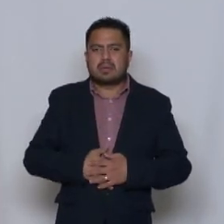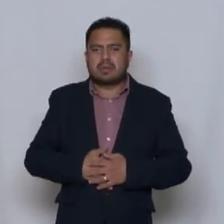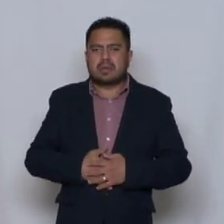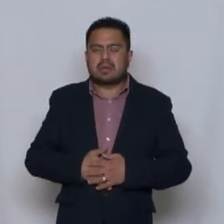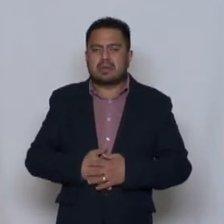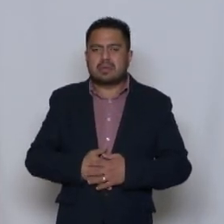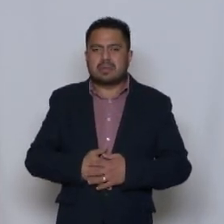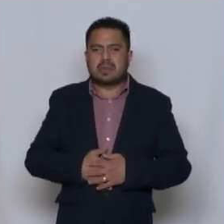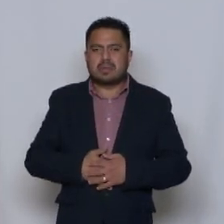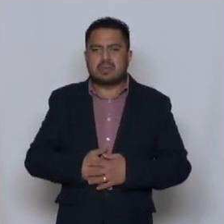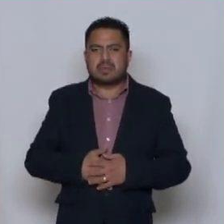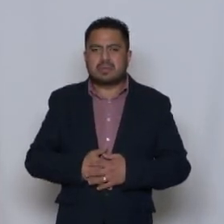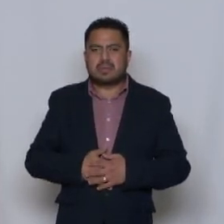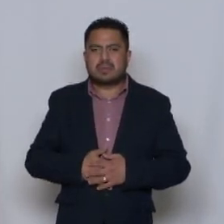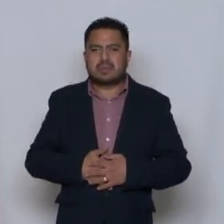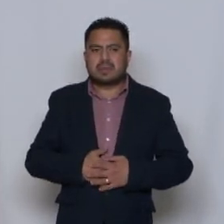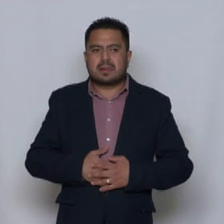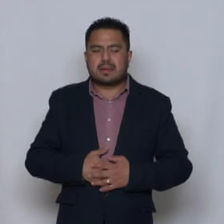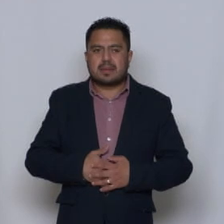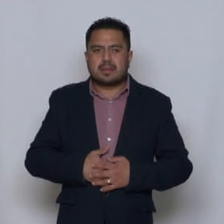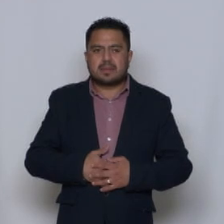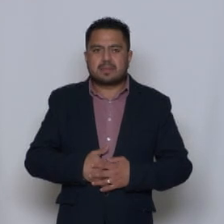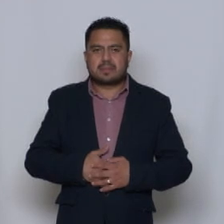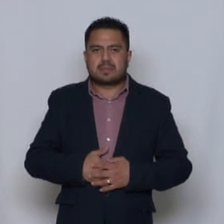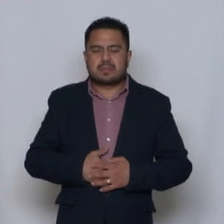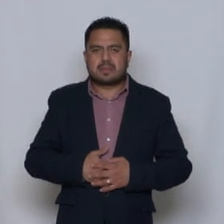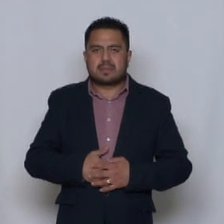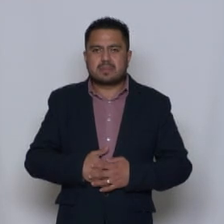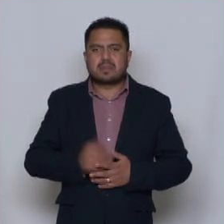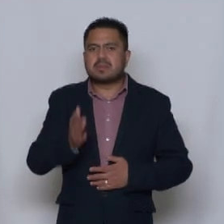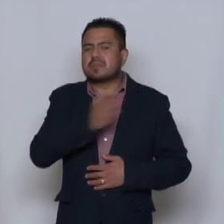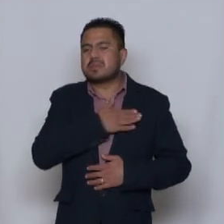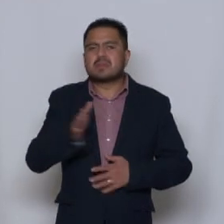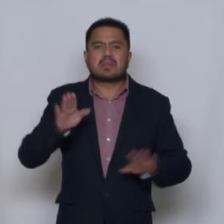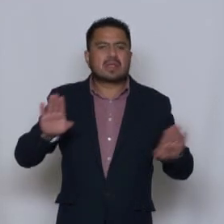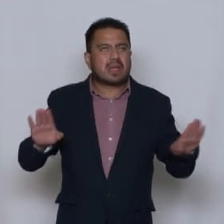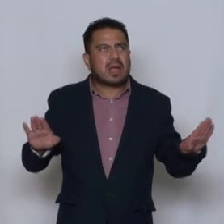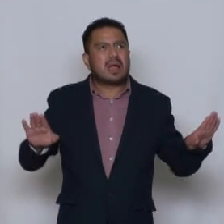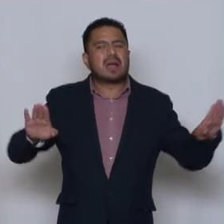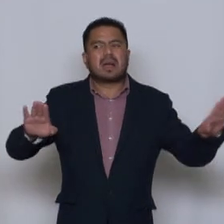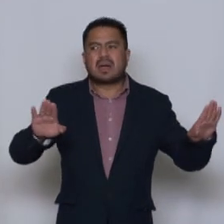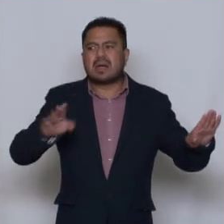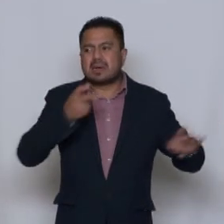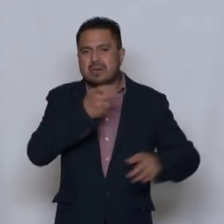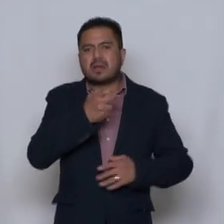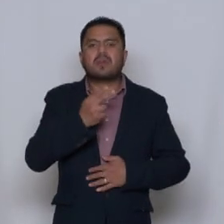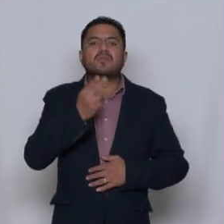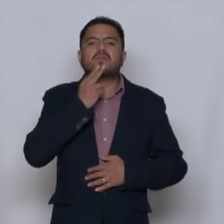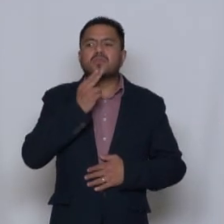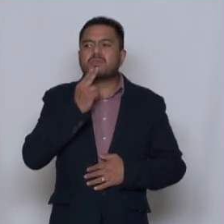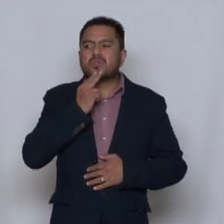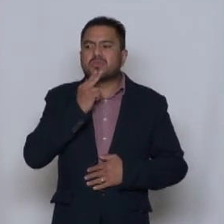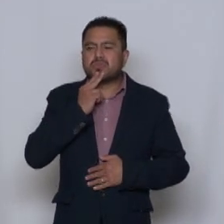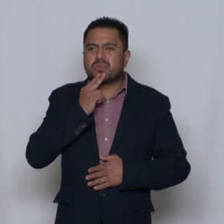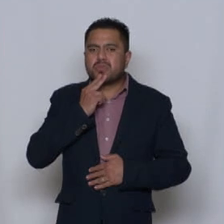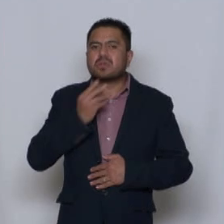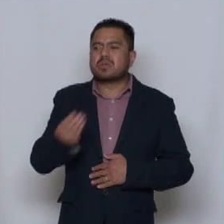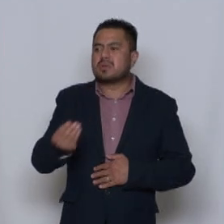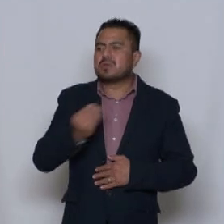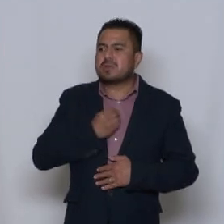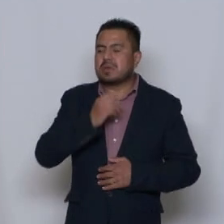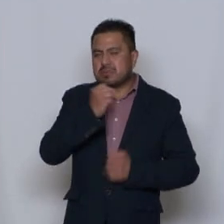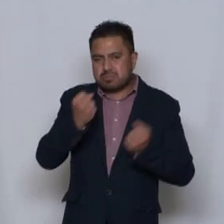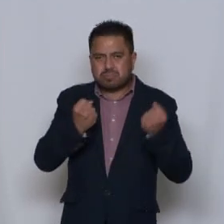Tanto de el ave como el avión. Bueno, las alas funcionan dando